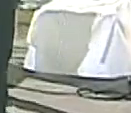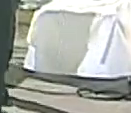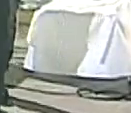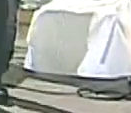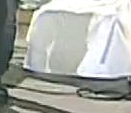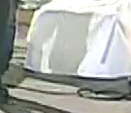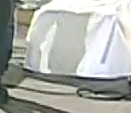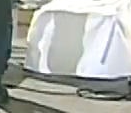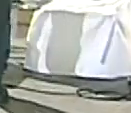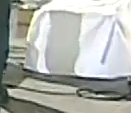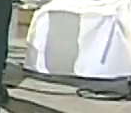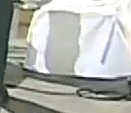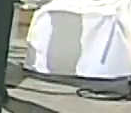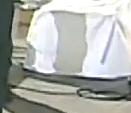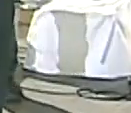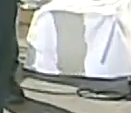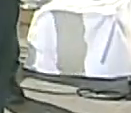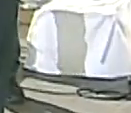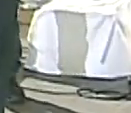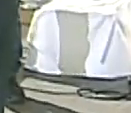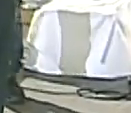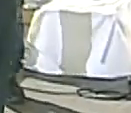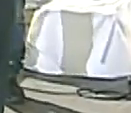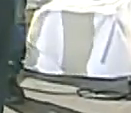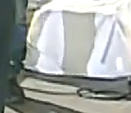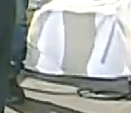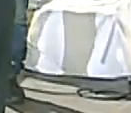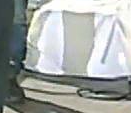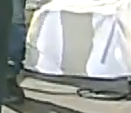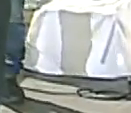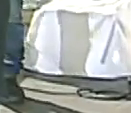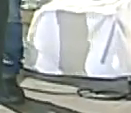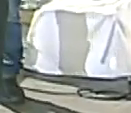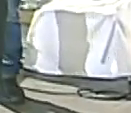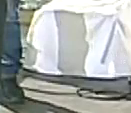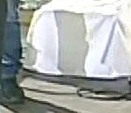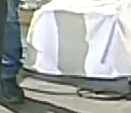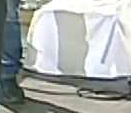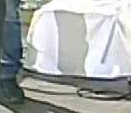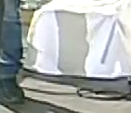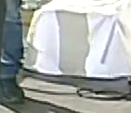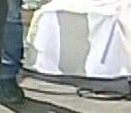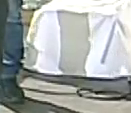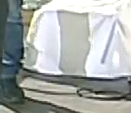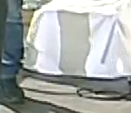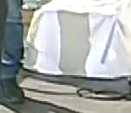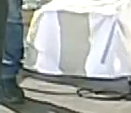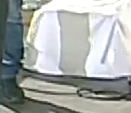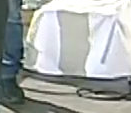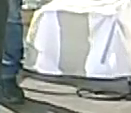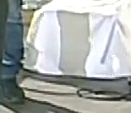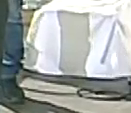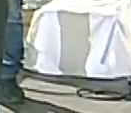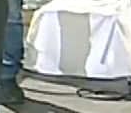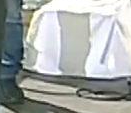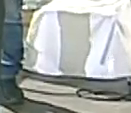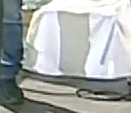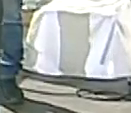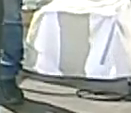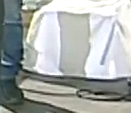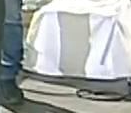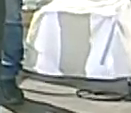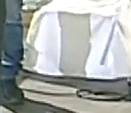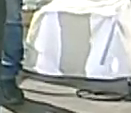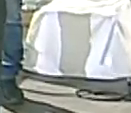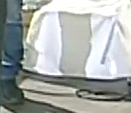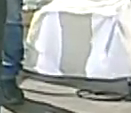Personas, los que están allá en su sitio, porque el café nació para llevarle a todito el olor y ese sabor, de verdad que es exquisito,